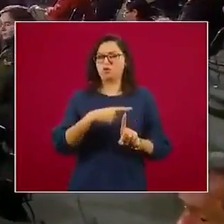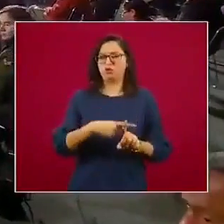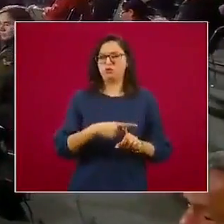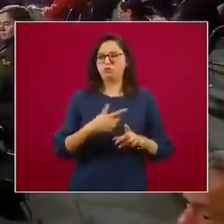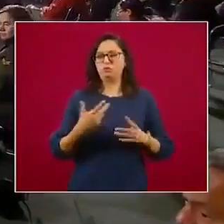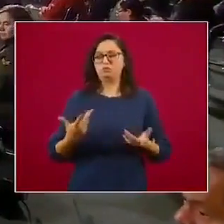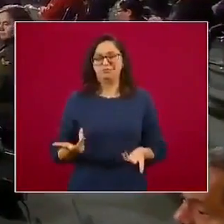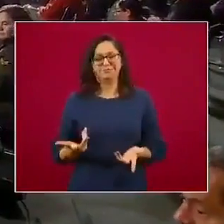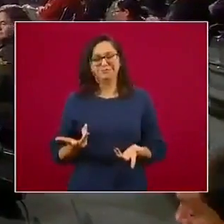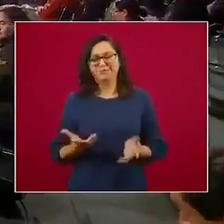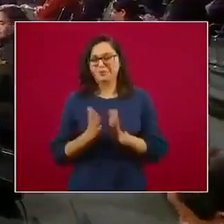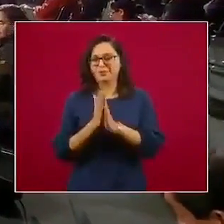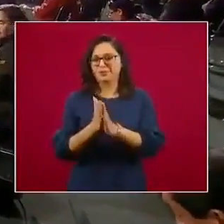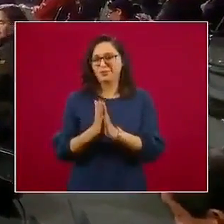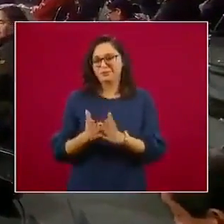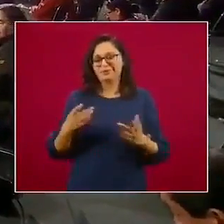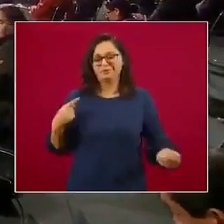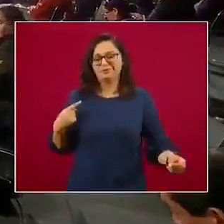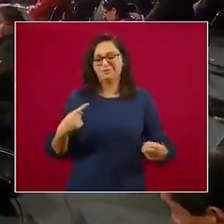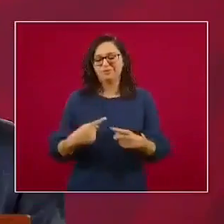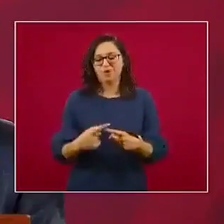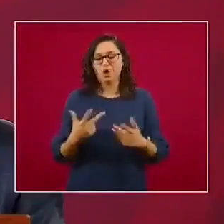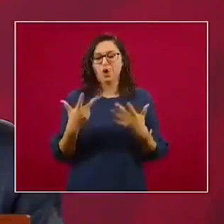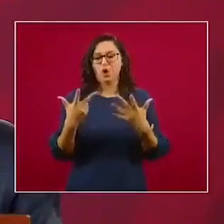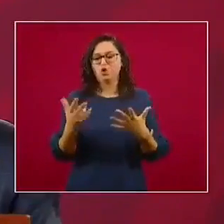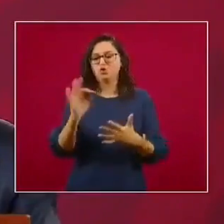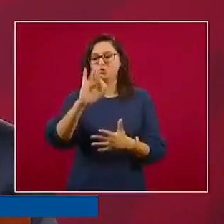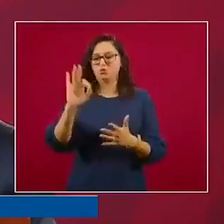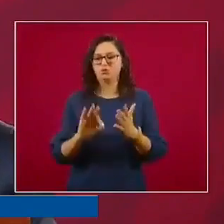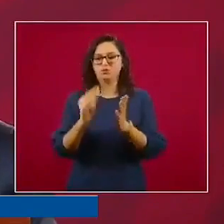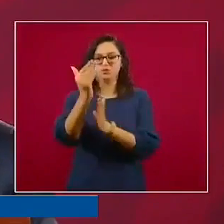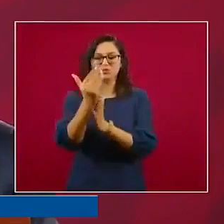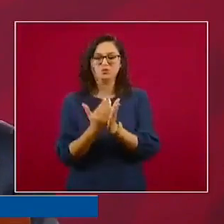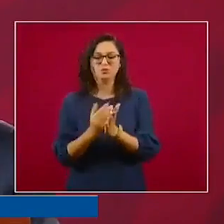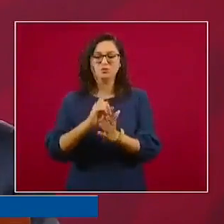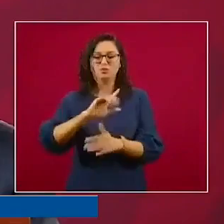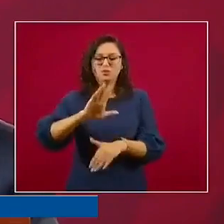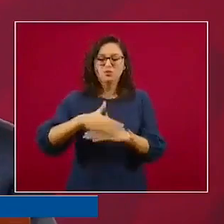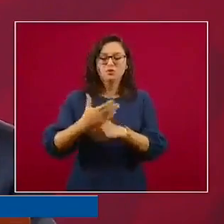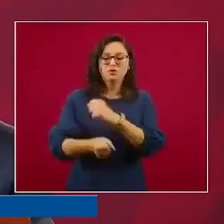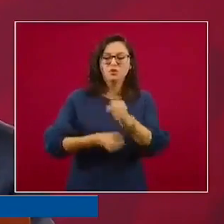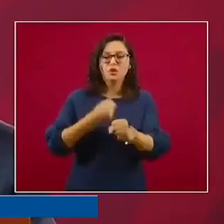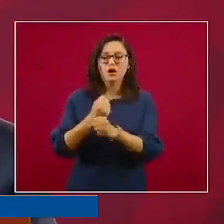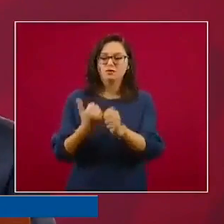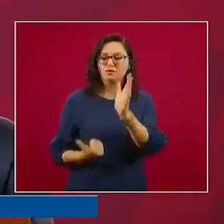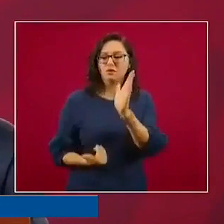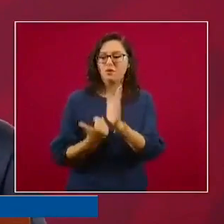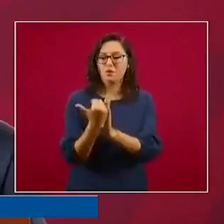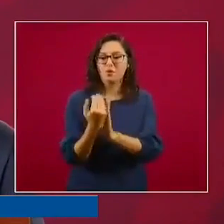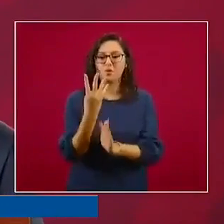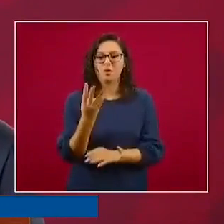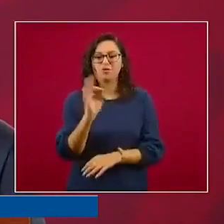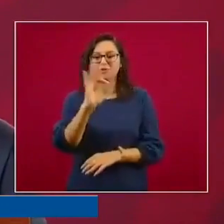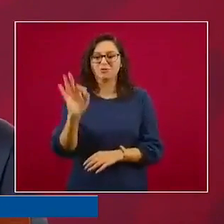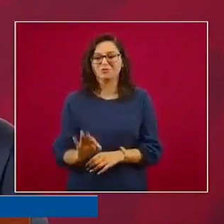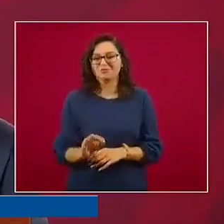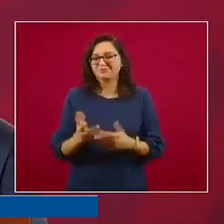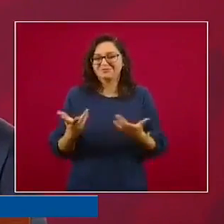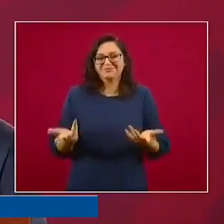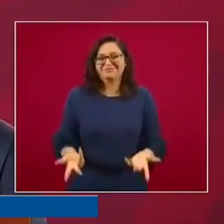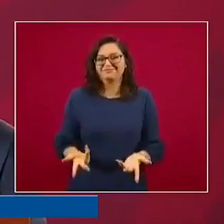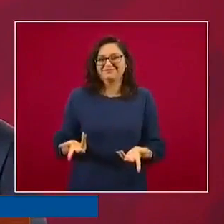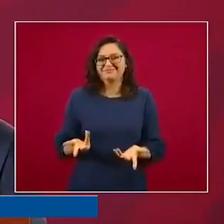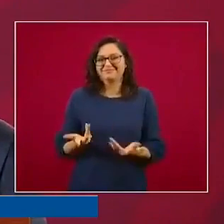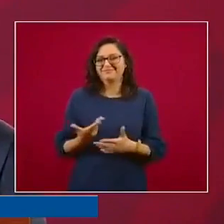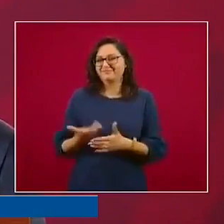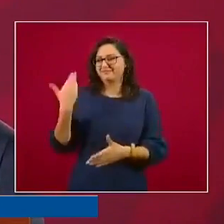a haber una caída de 8% y sobre esa caída del 8% un crecimiento del 4.7%, ni siquiera nos ponen los niveles de crecimiento